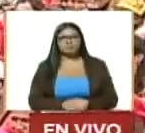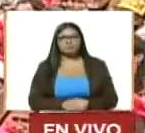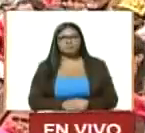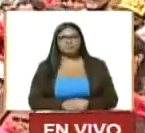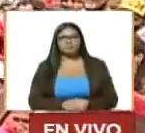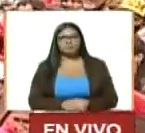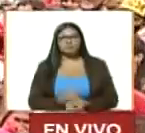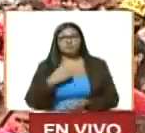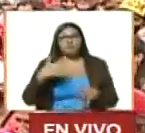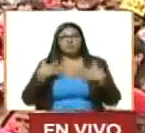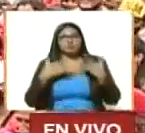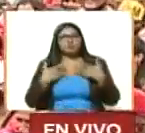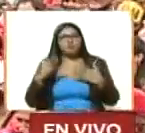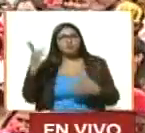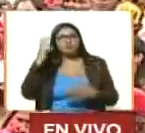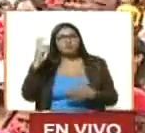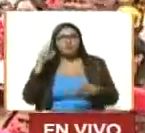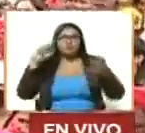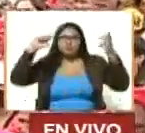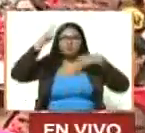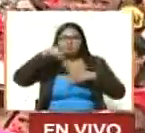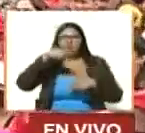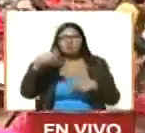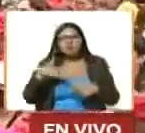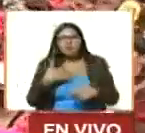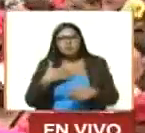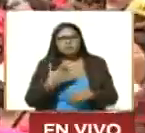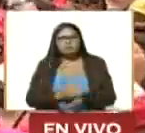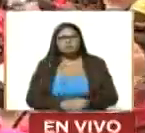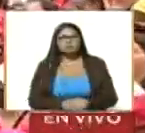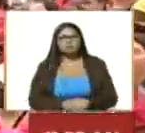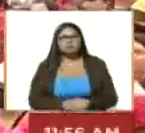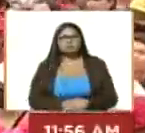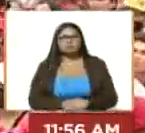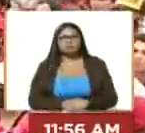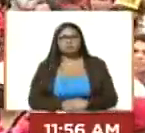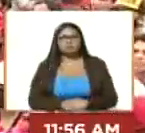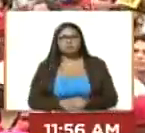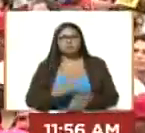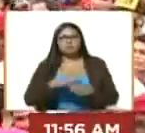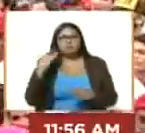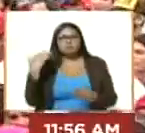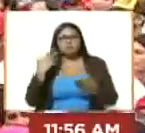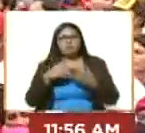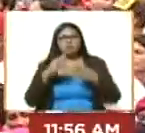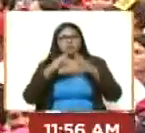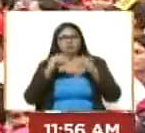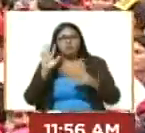Yo me emociono escuchando al comandante Chávez, ¿ustedes no? Porque uno viene toda una...